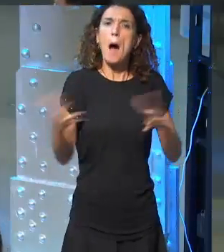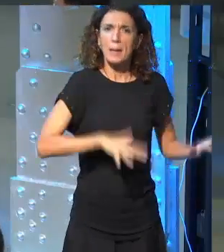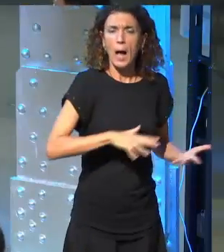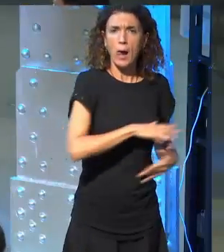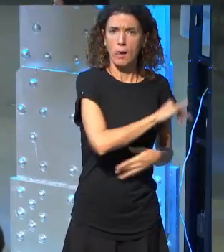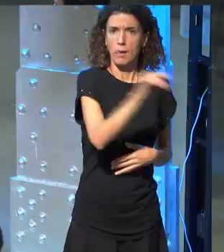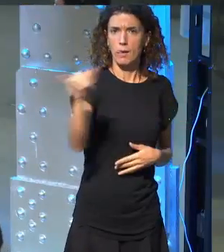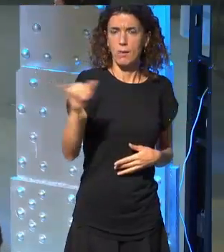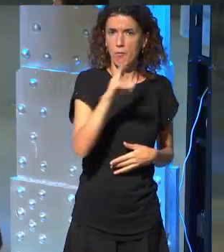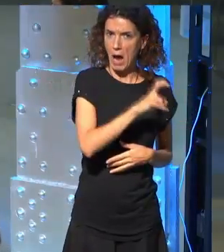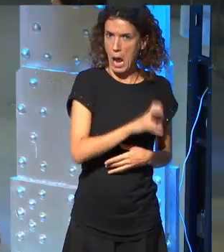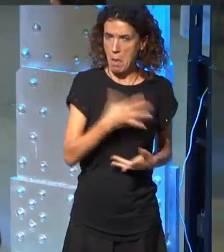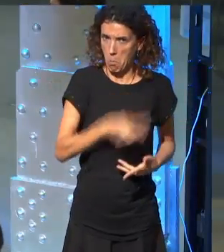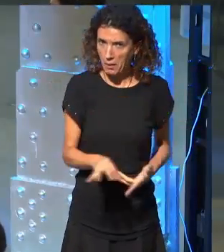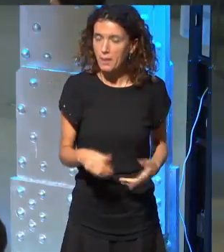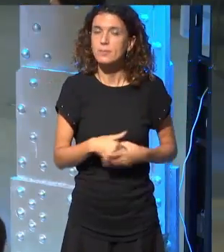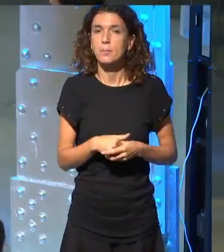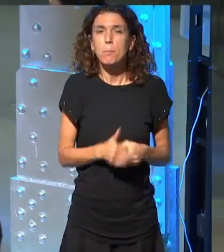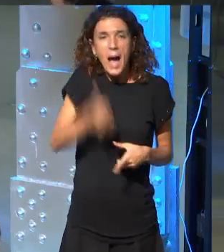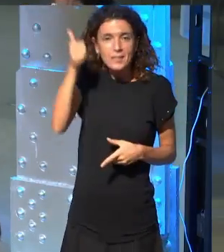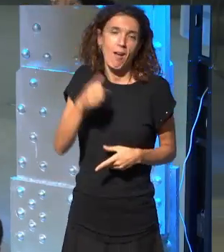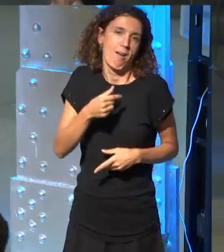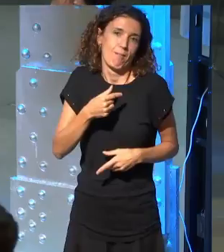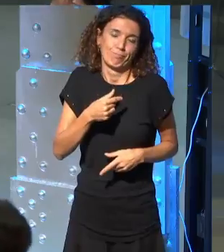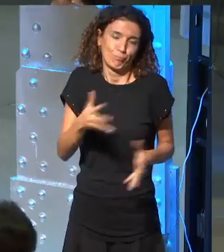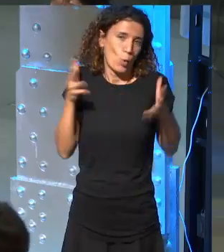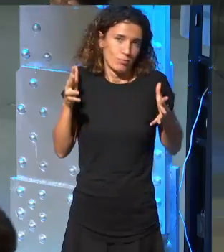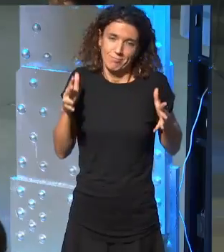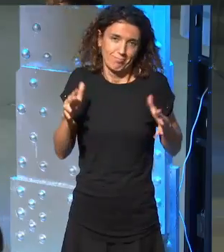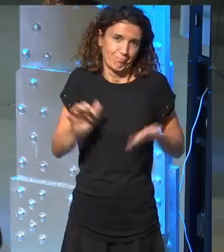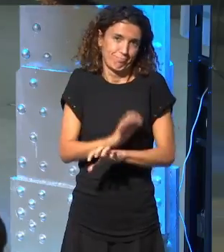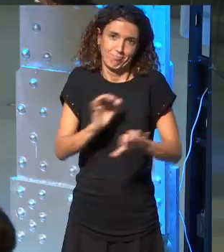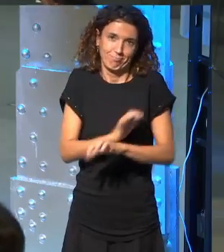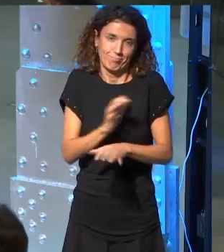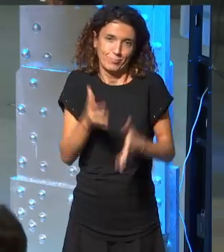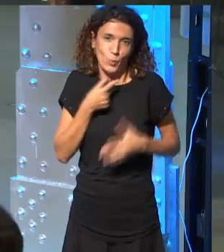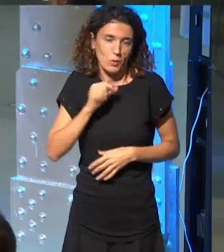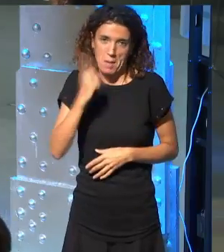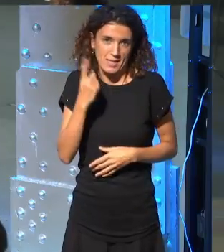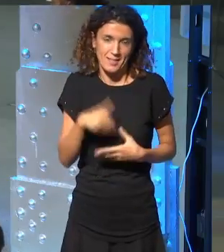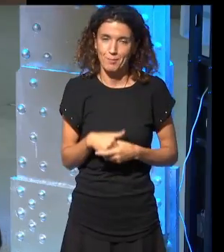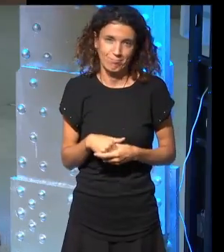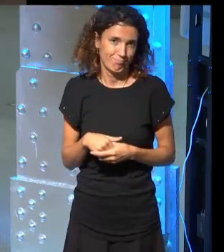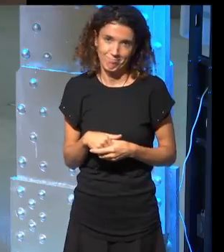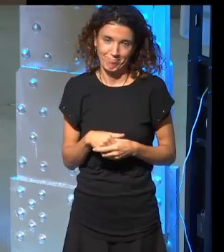todo. Sí. ¿Qué más? Bueno, este es de mis favoritos. Maravilloso. Este ya es